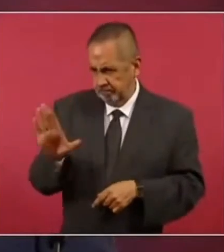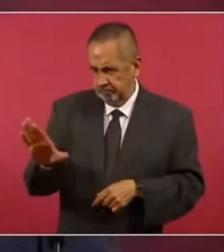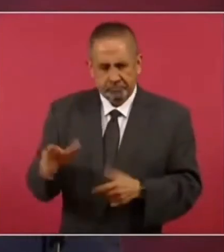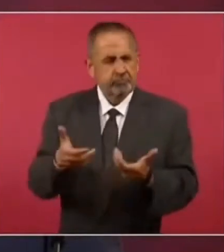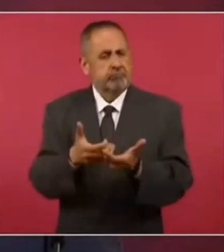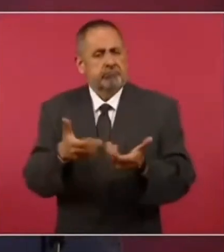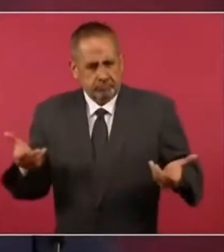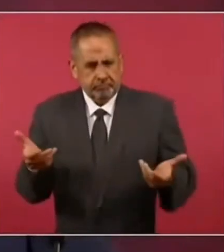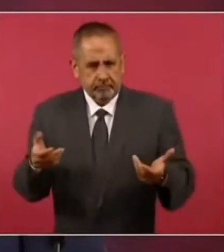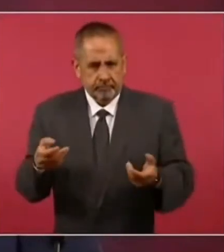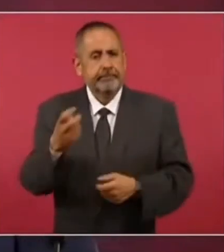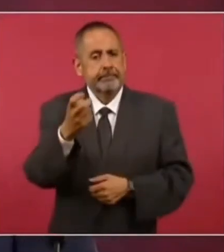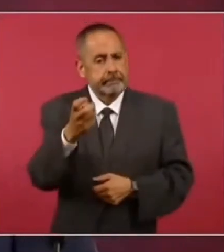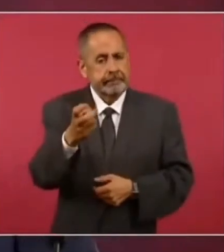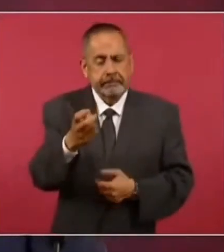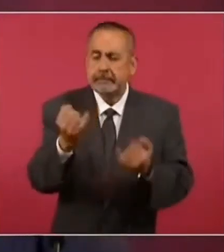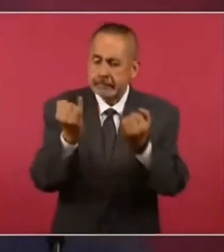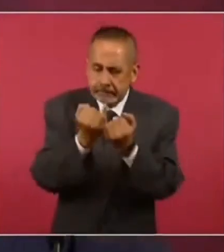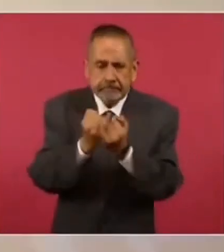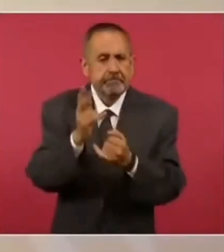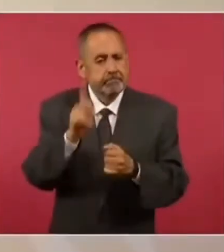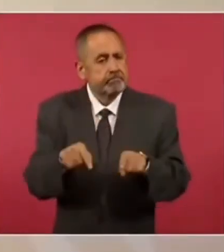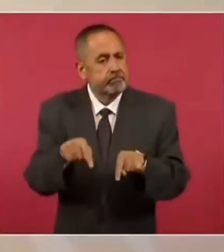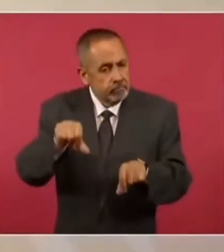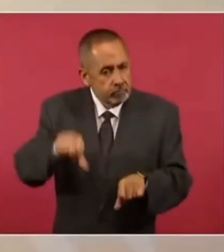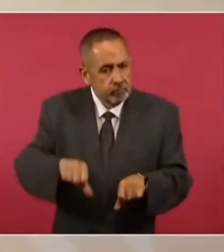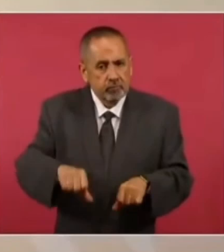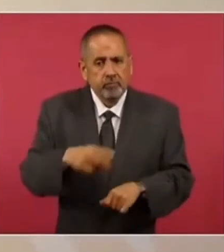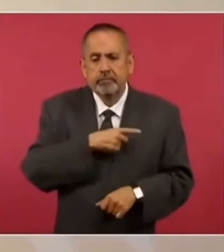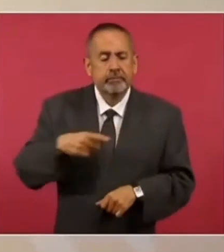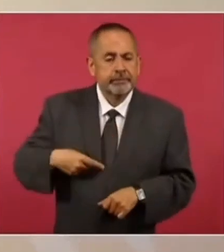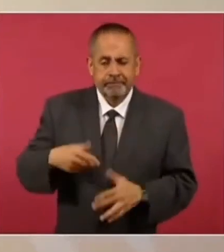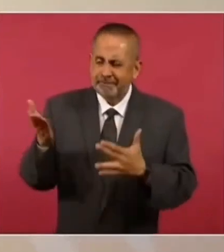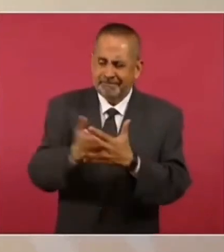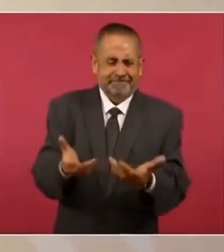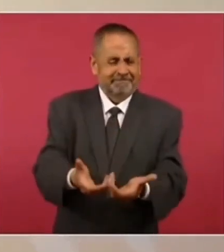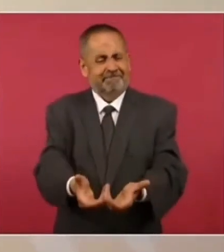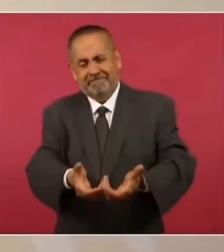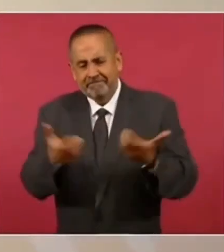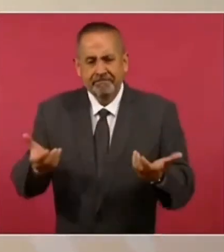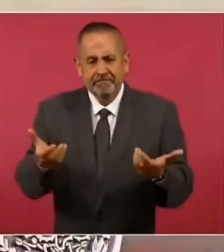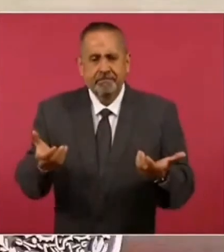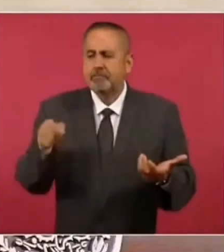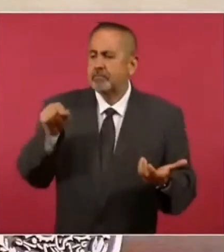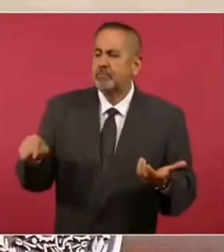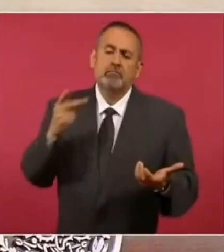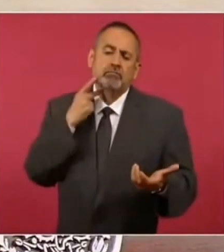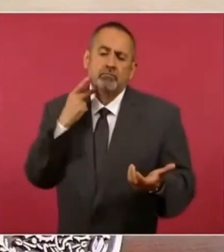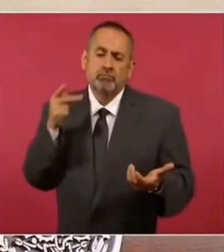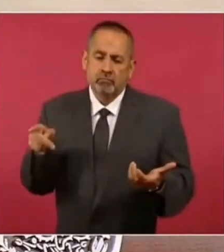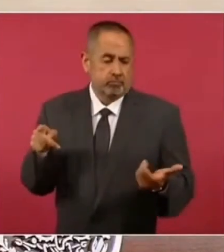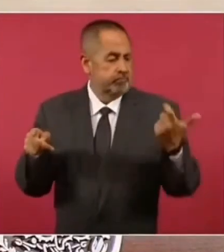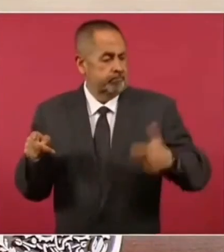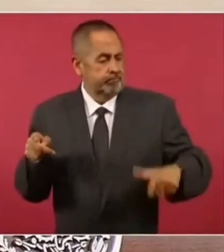lo que se necesita ahora es separar el poder económico del poder político,